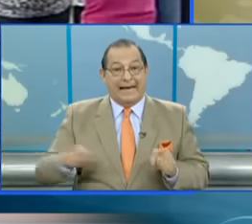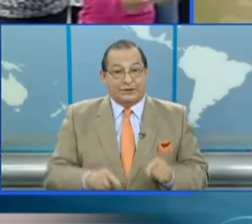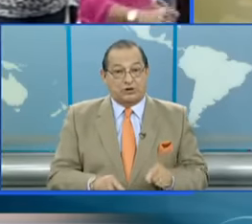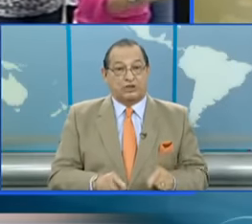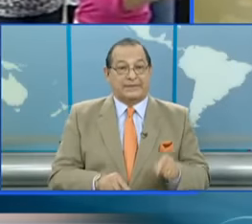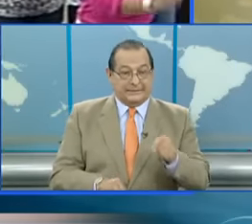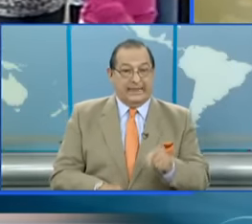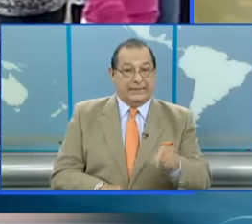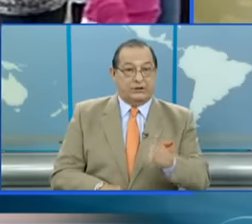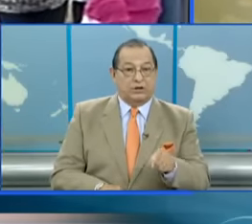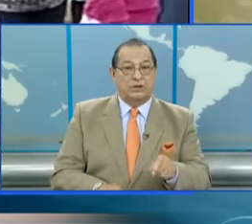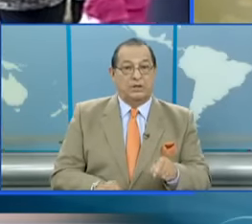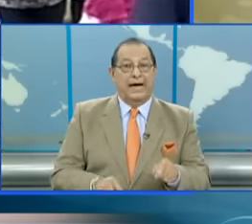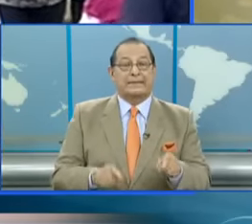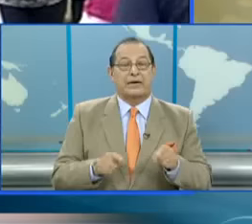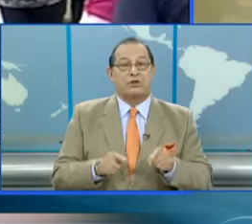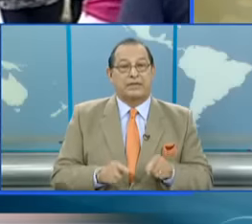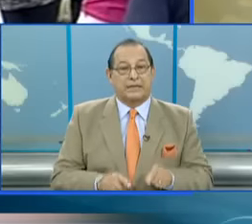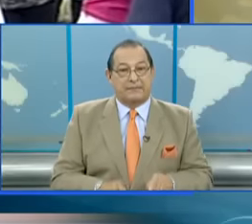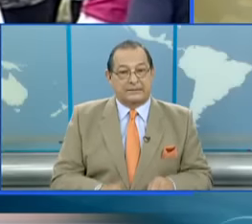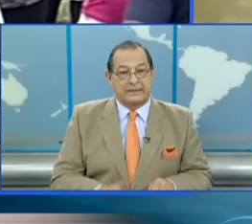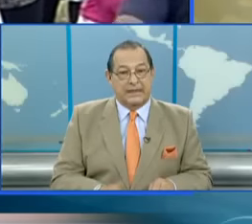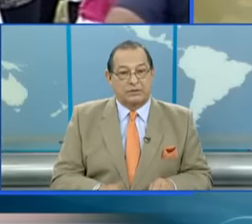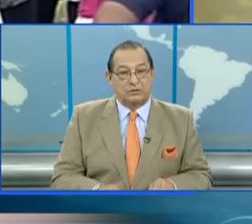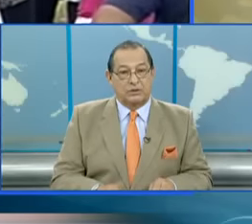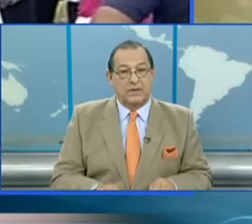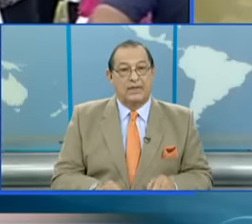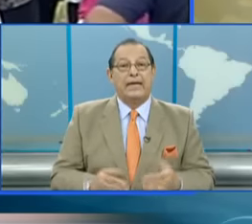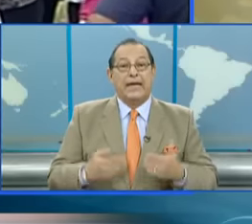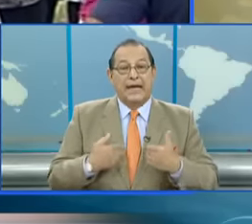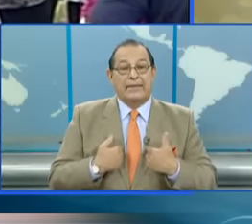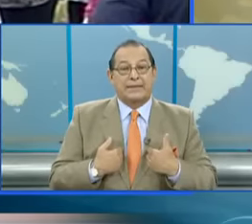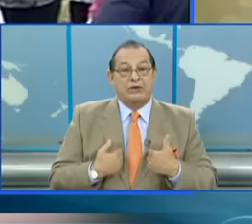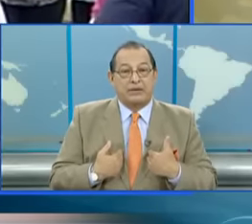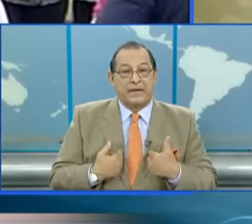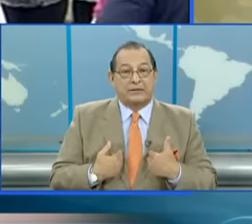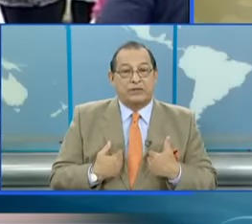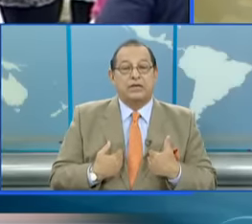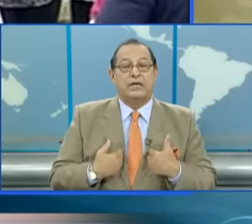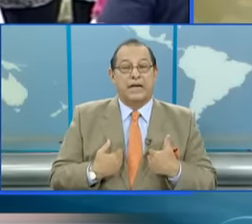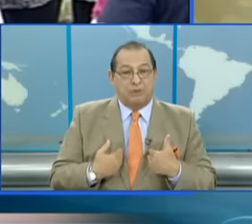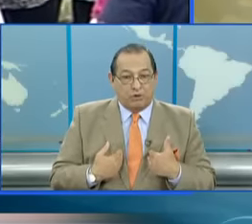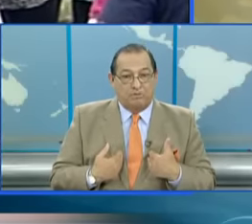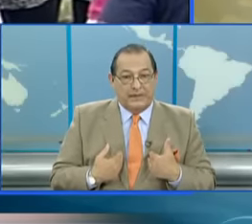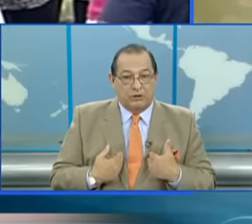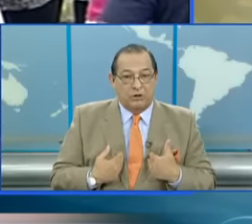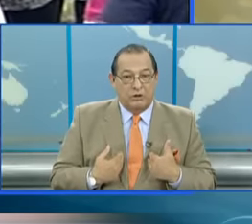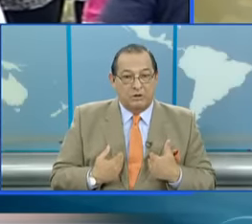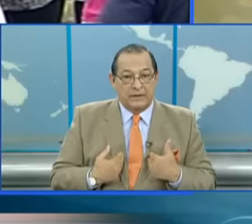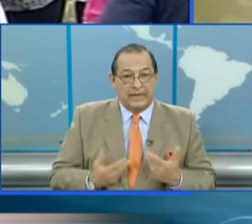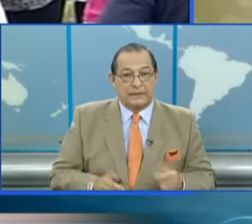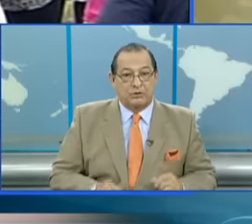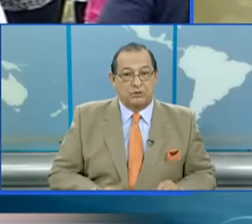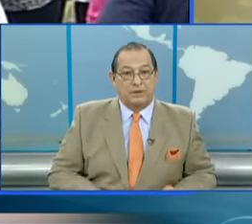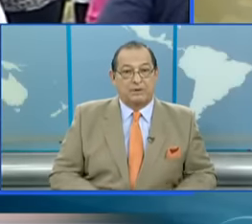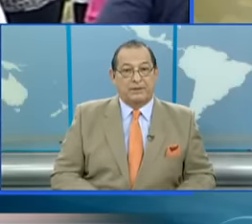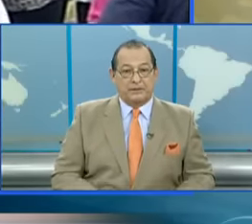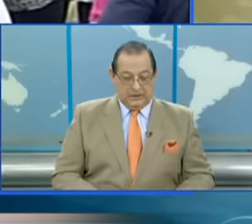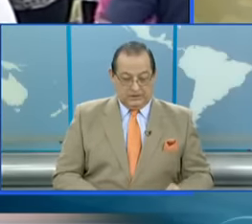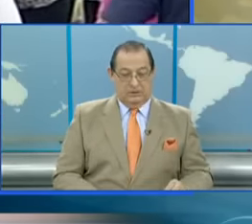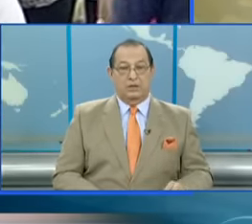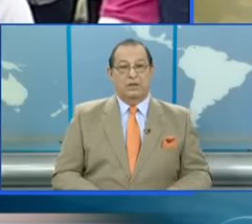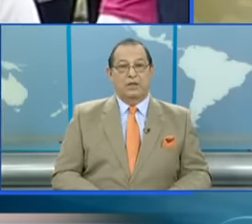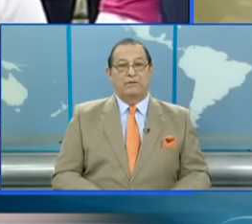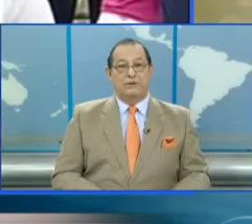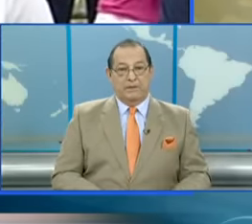en casos que se ha dicho... hasta con discapacidad, Luxiola. Esa es nuestra obligación y la hemos cumplido. Gracias, Luxiola, por haber